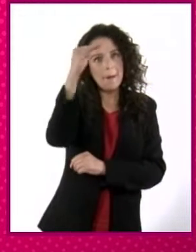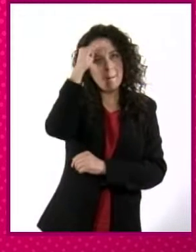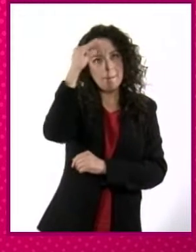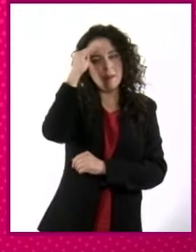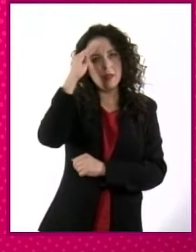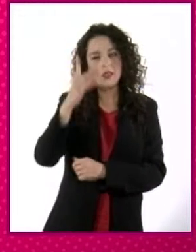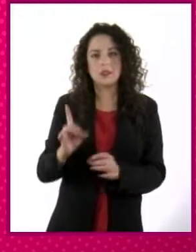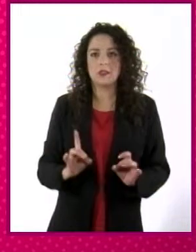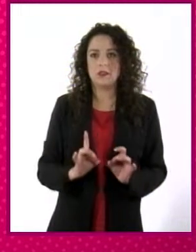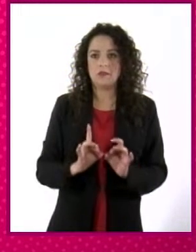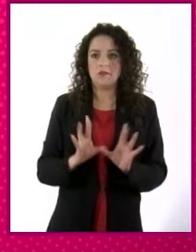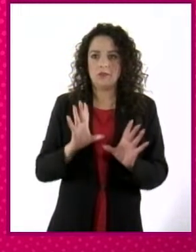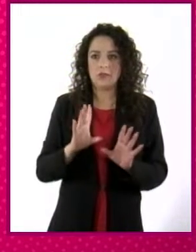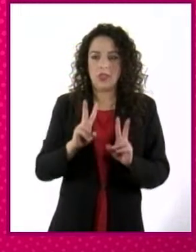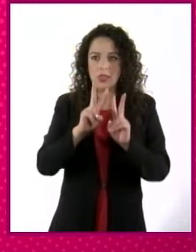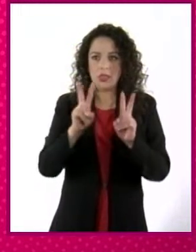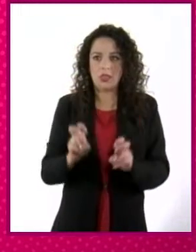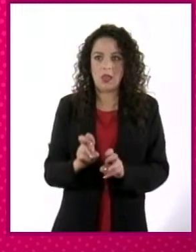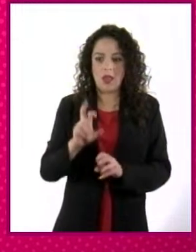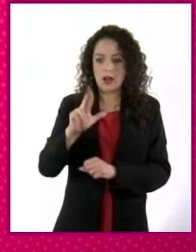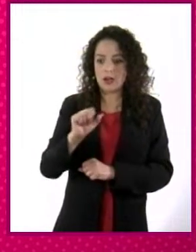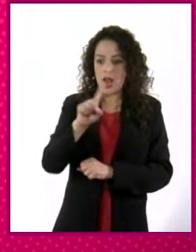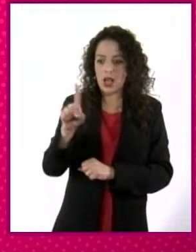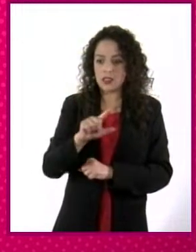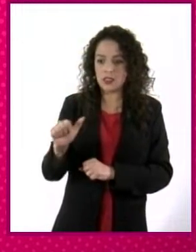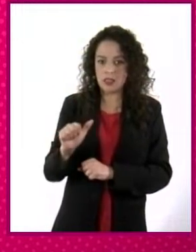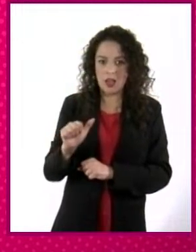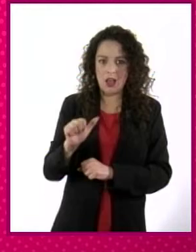racismo está basado en el color de la piel